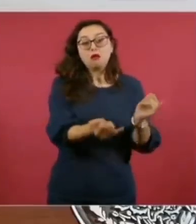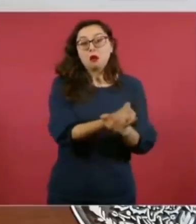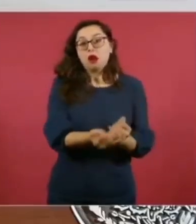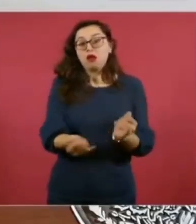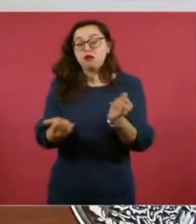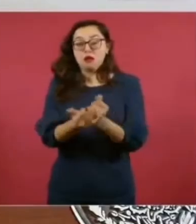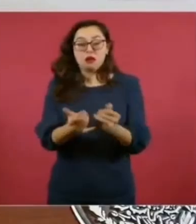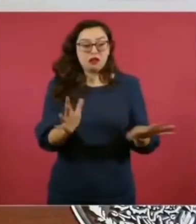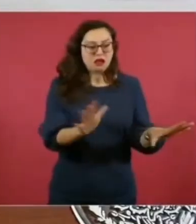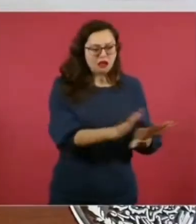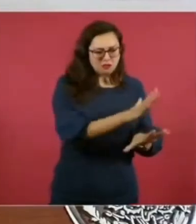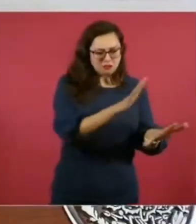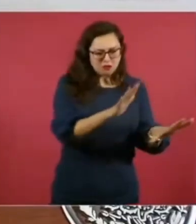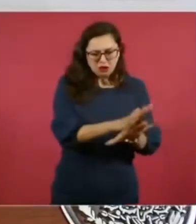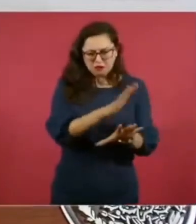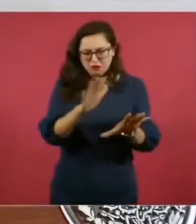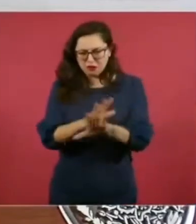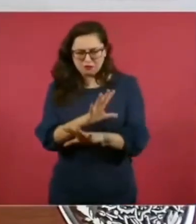Pero ahora,